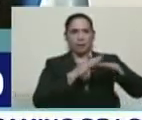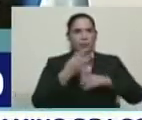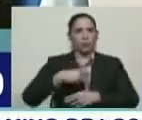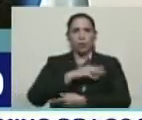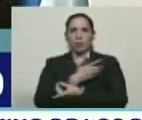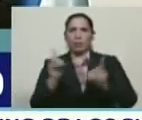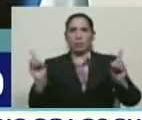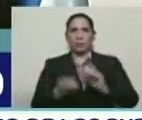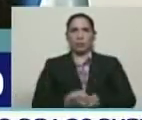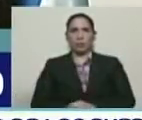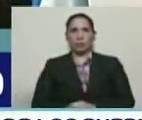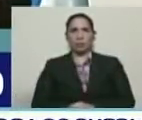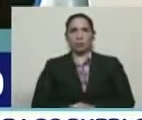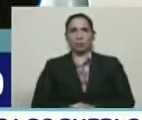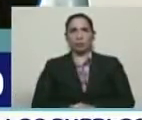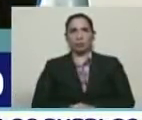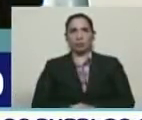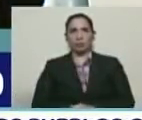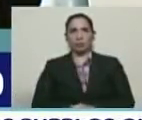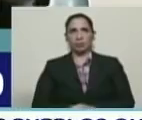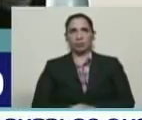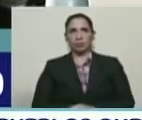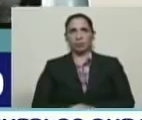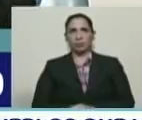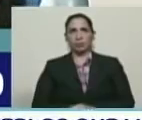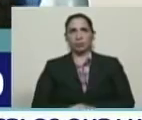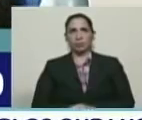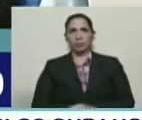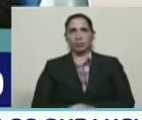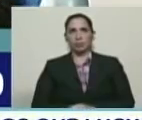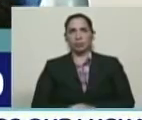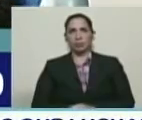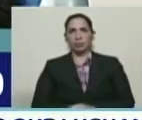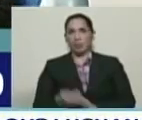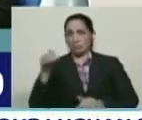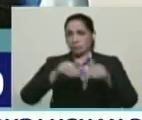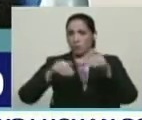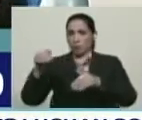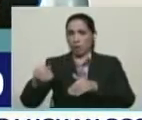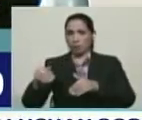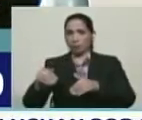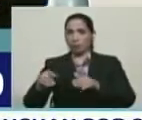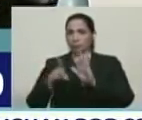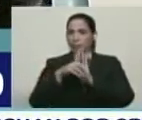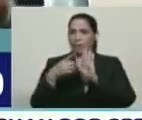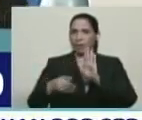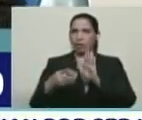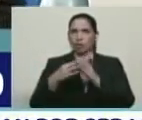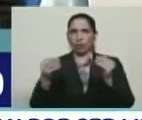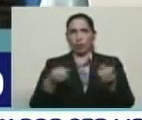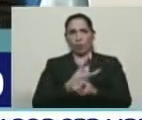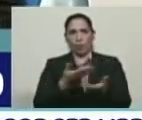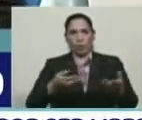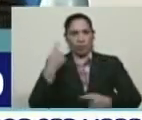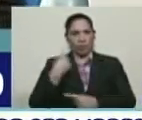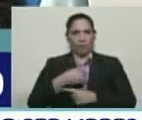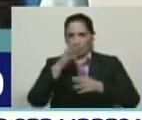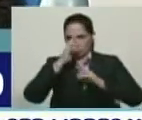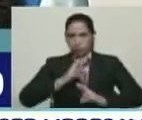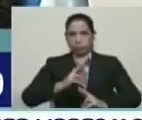debilidad, se fortalece. Y el derecho humano a votar es un derecho de todos que no puede ser impedido